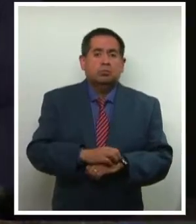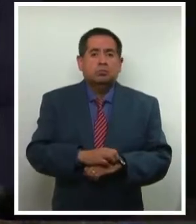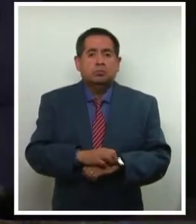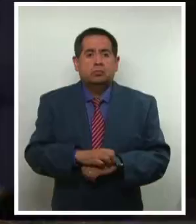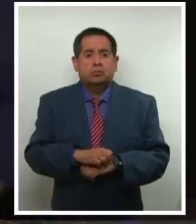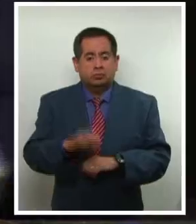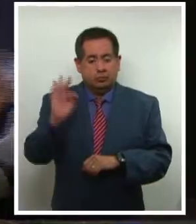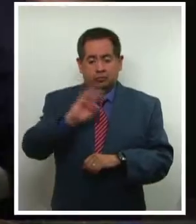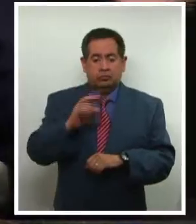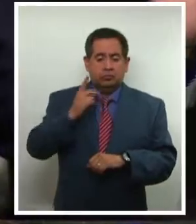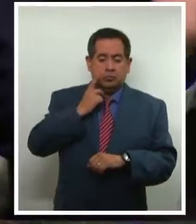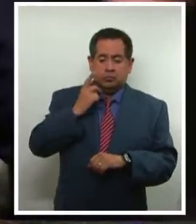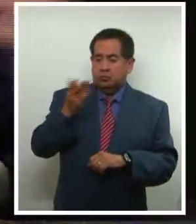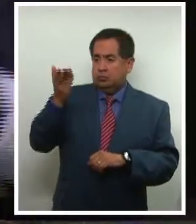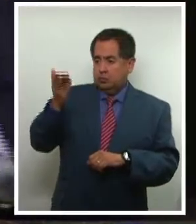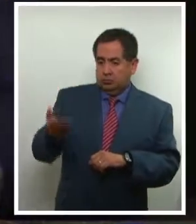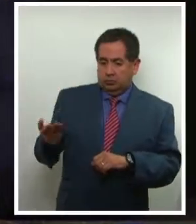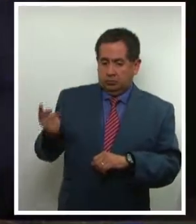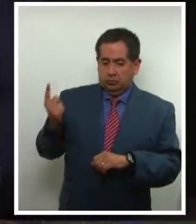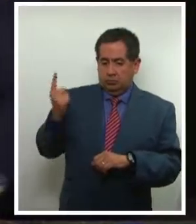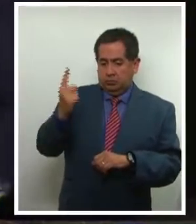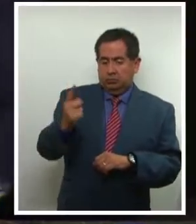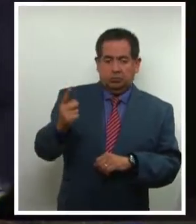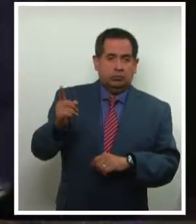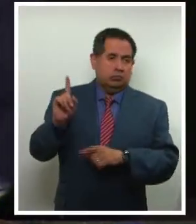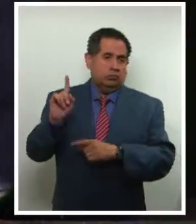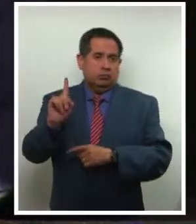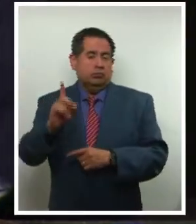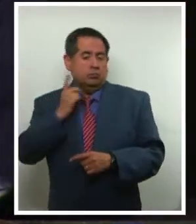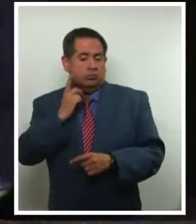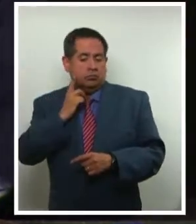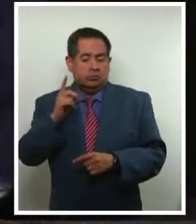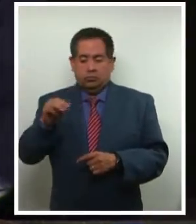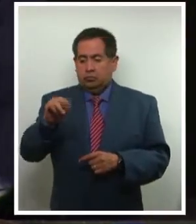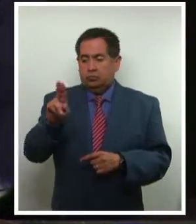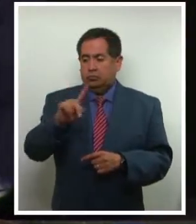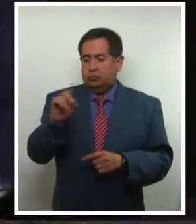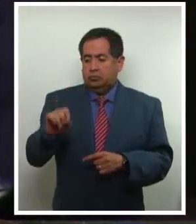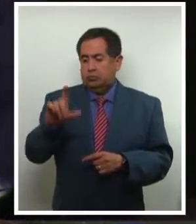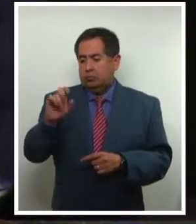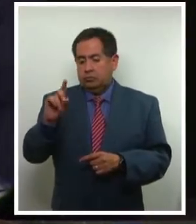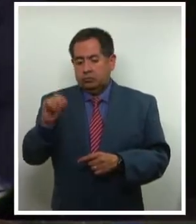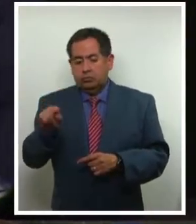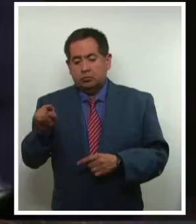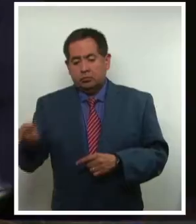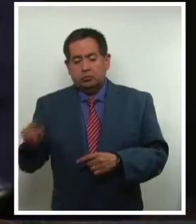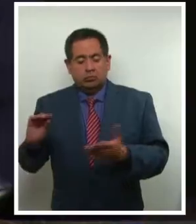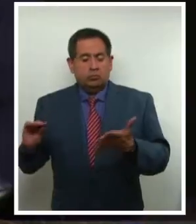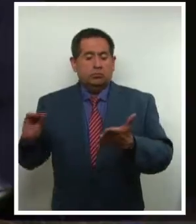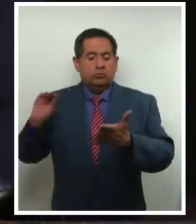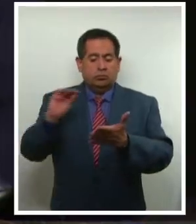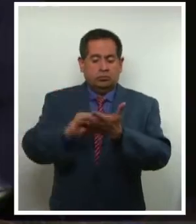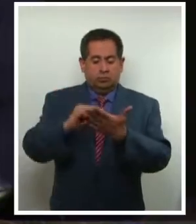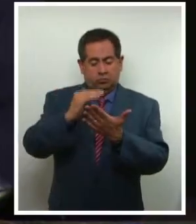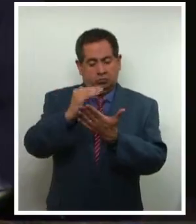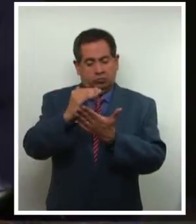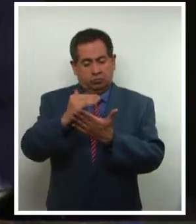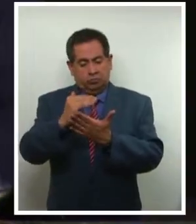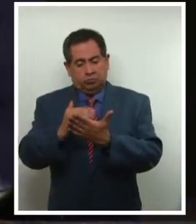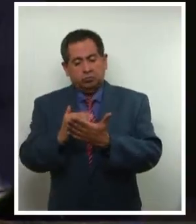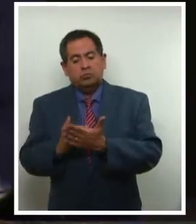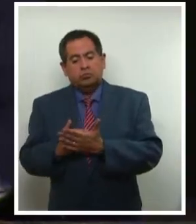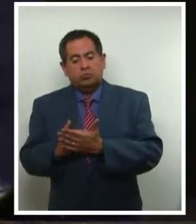el diputado promovente, que nació el promovente principal, el diputado Muñoz Ledo, establezca los términos en